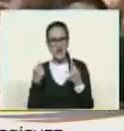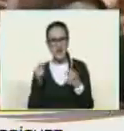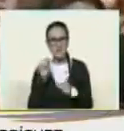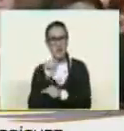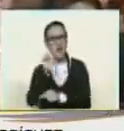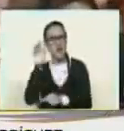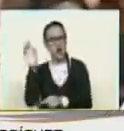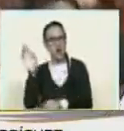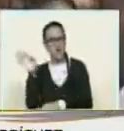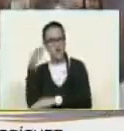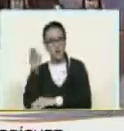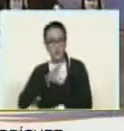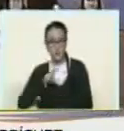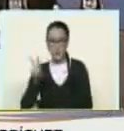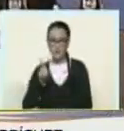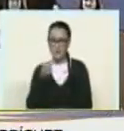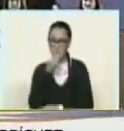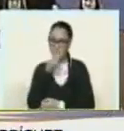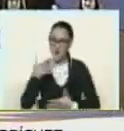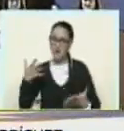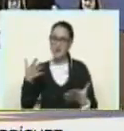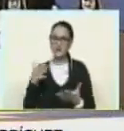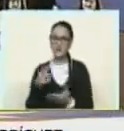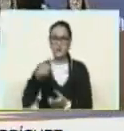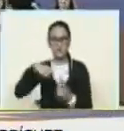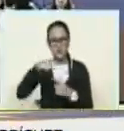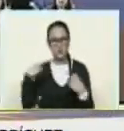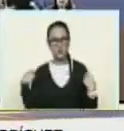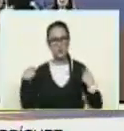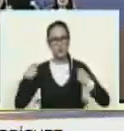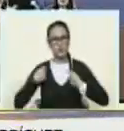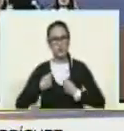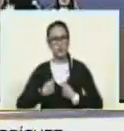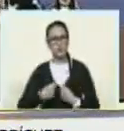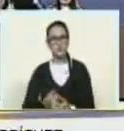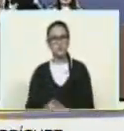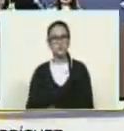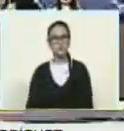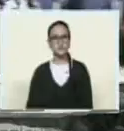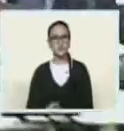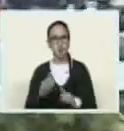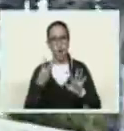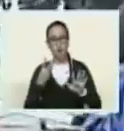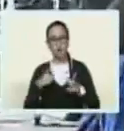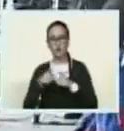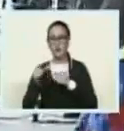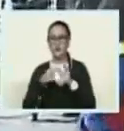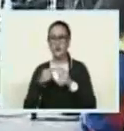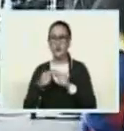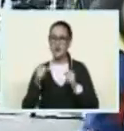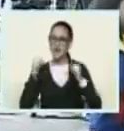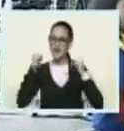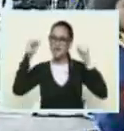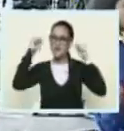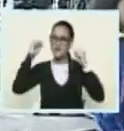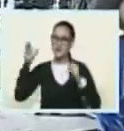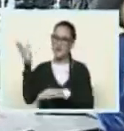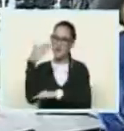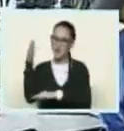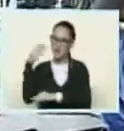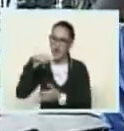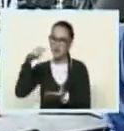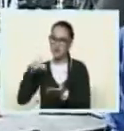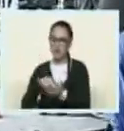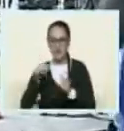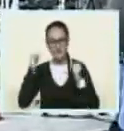tricolor nacional, bello, hermoso, como lo llevan ustedes en su pecho con sus 8 estrellas. ¡Que viva el tricolor